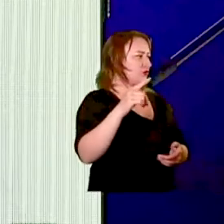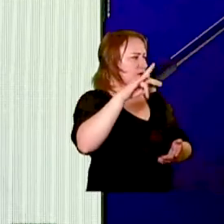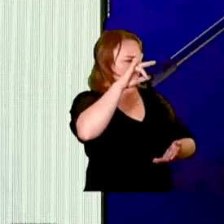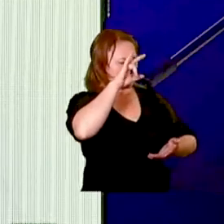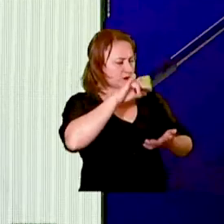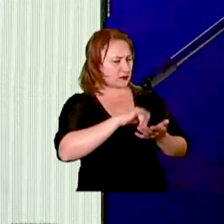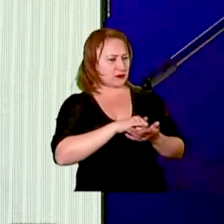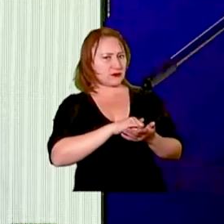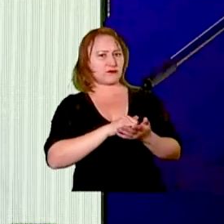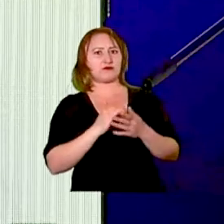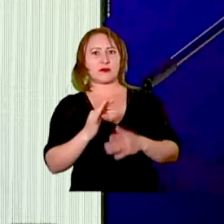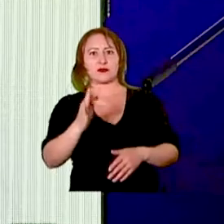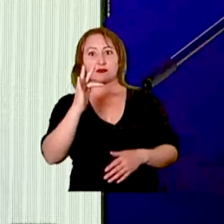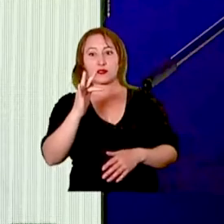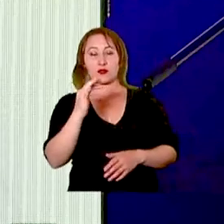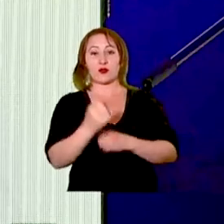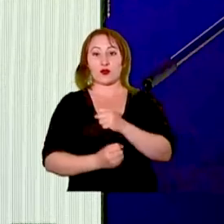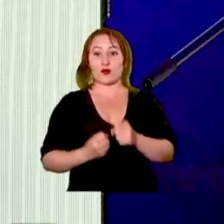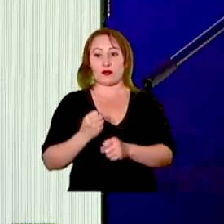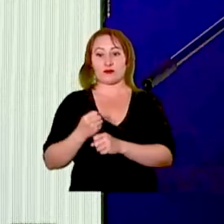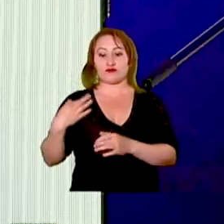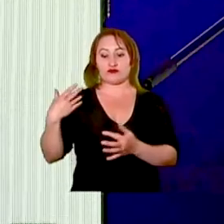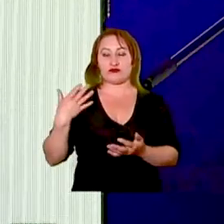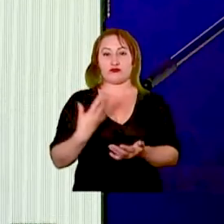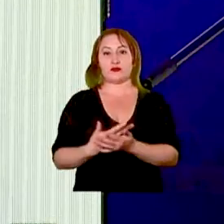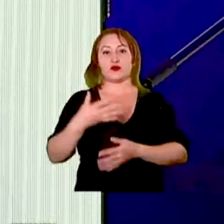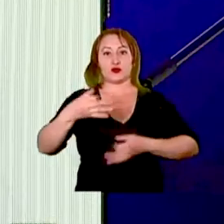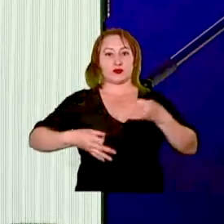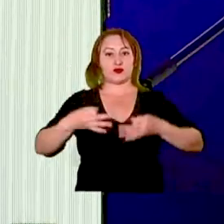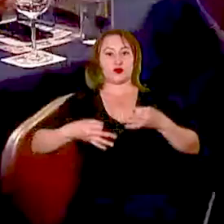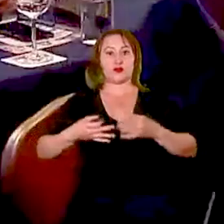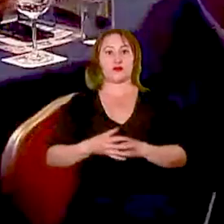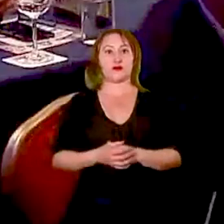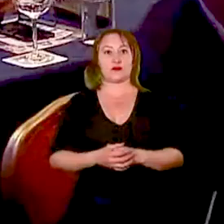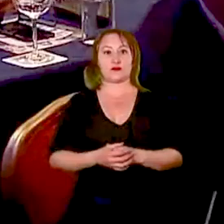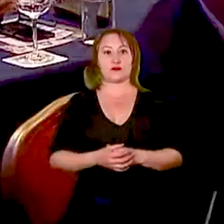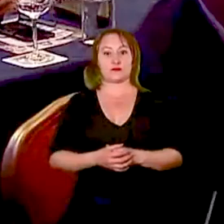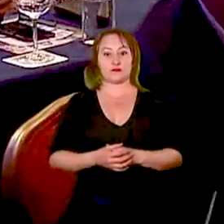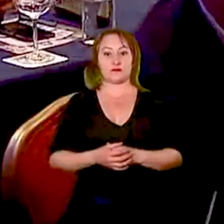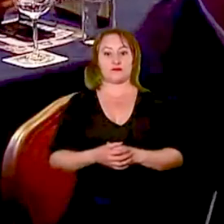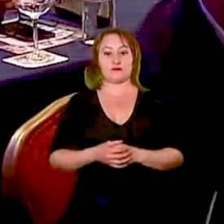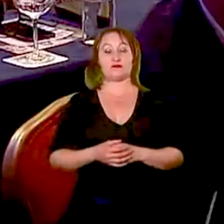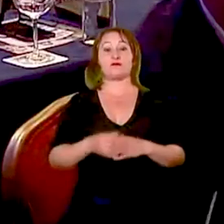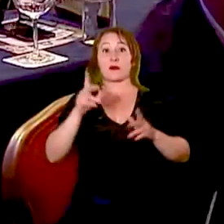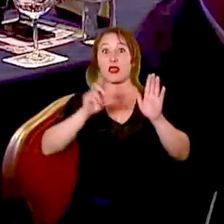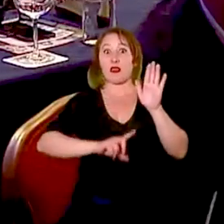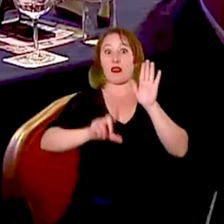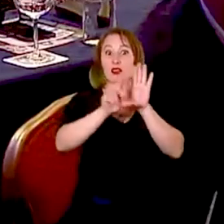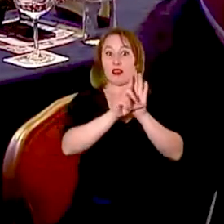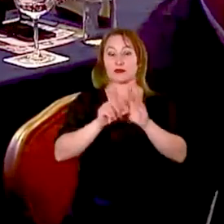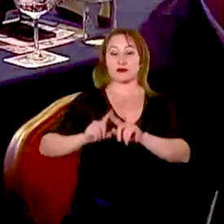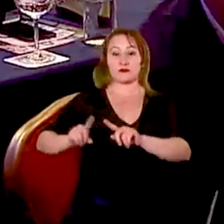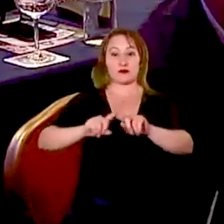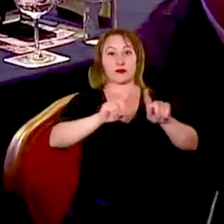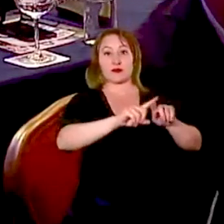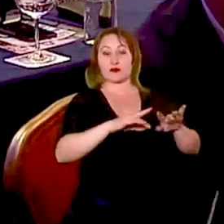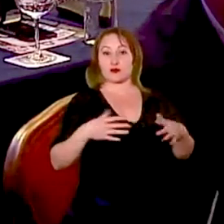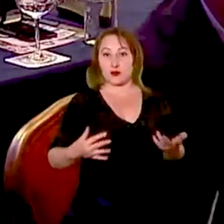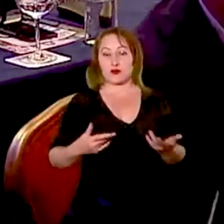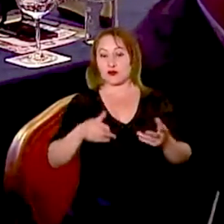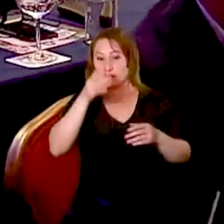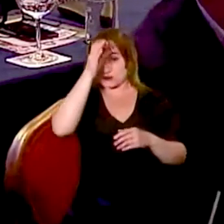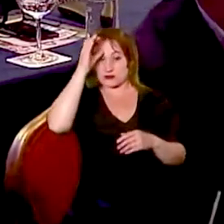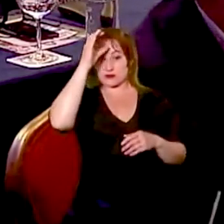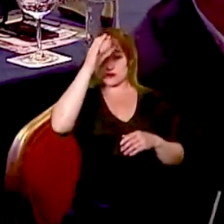testigos en todos estos años de la constante evolución de la jurisprudencia, diferentes leyes han reforzado la concepción, por